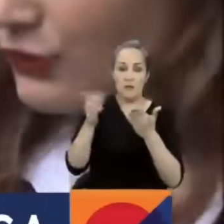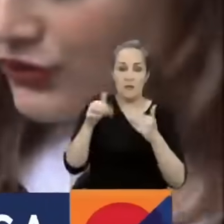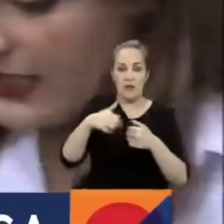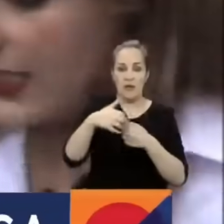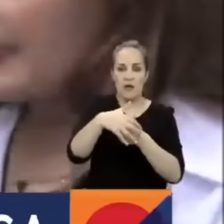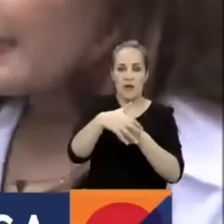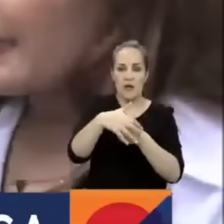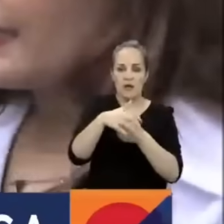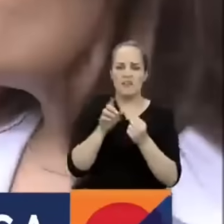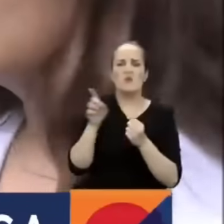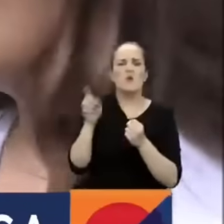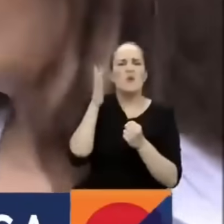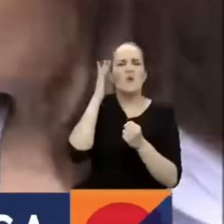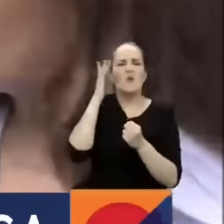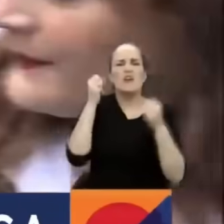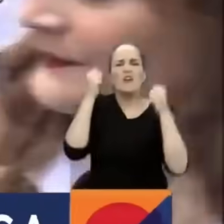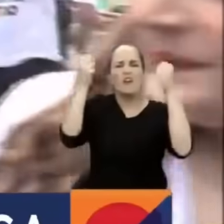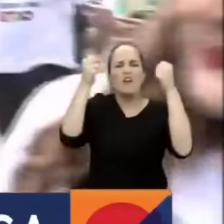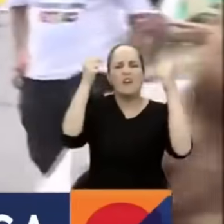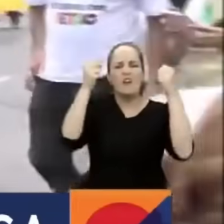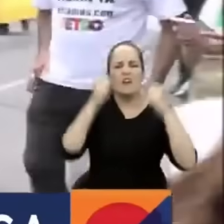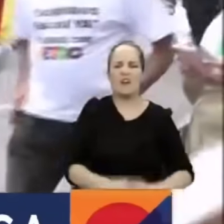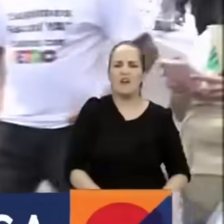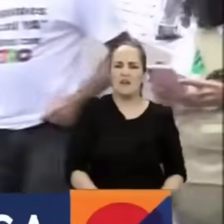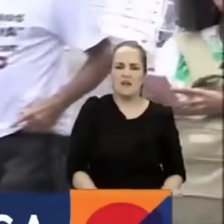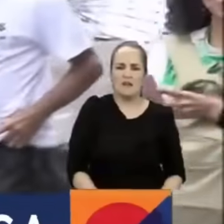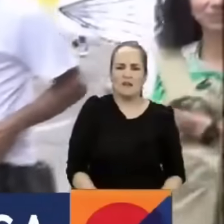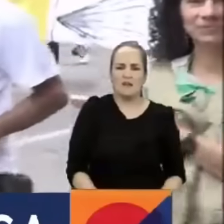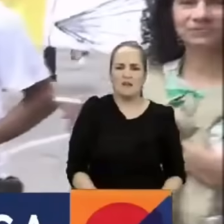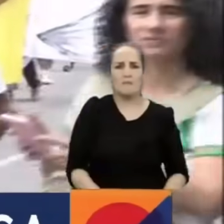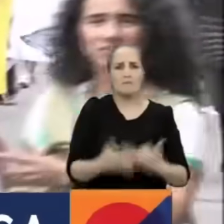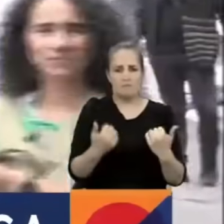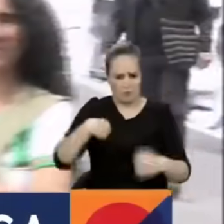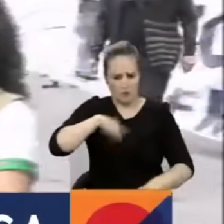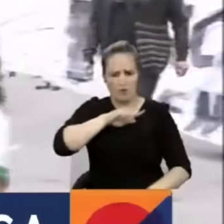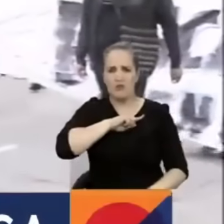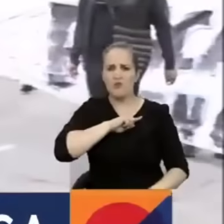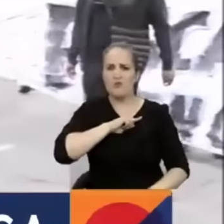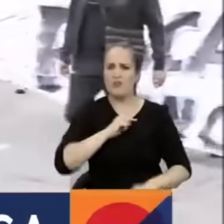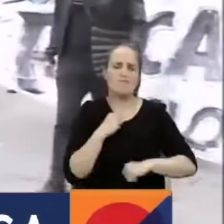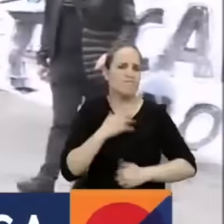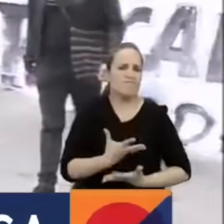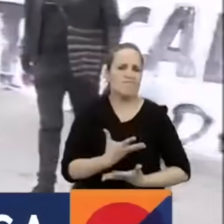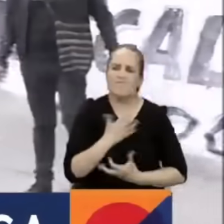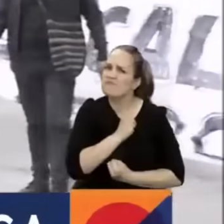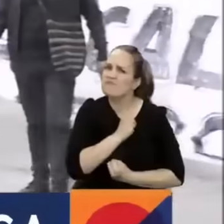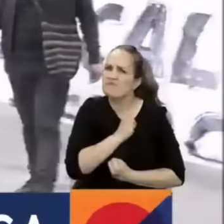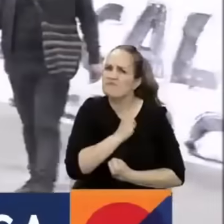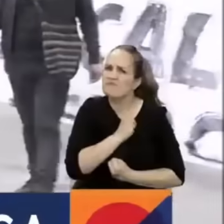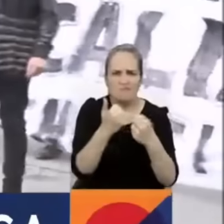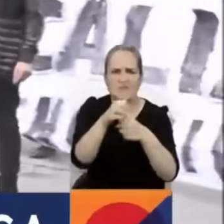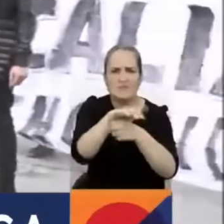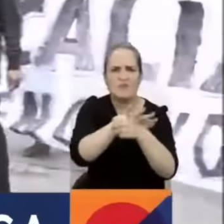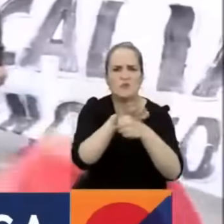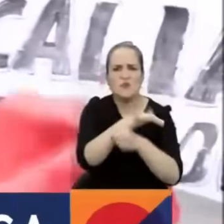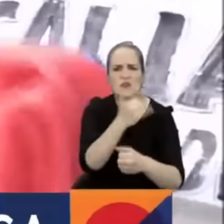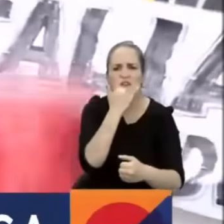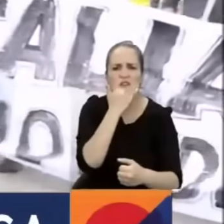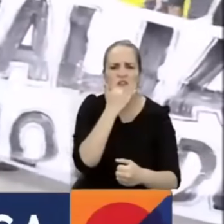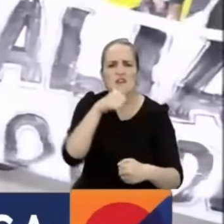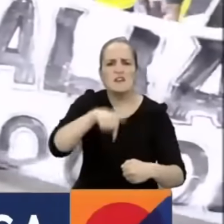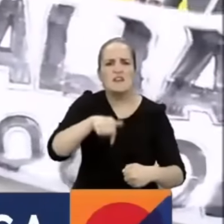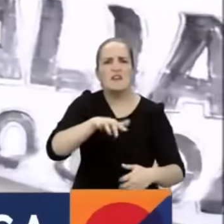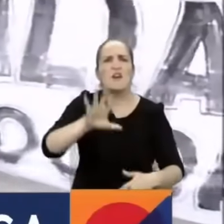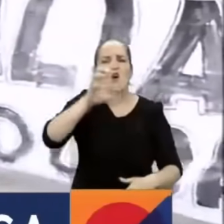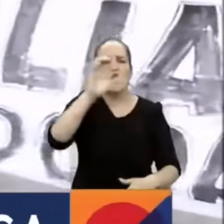Noticias. ¿Por qué usted realiza esta manifestación? Porque como pueblo estamos indignados con lo que está pasando aquí en